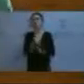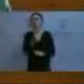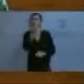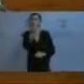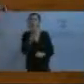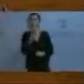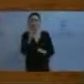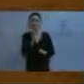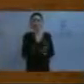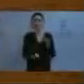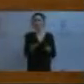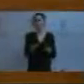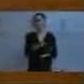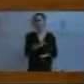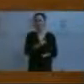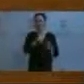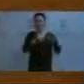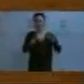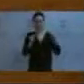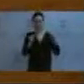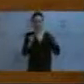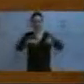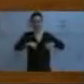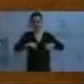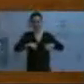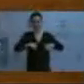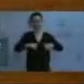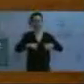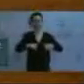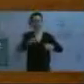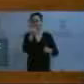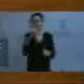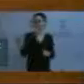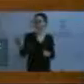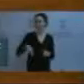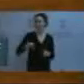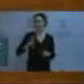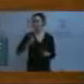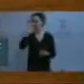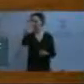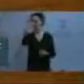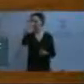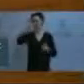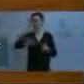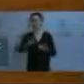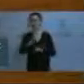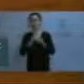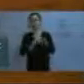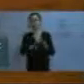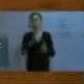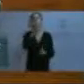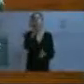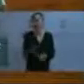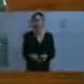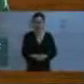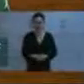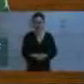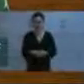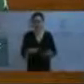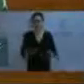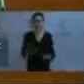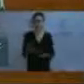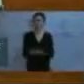resto de España. Y ese es el núcleo fundamental de la pregunta que nosotros formulamos hoy aquí. Es evidente que